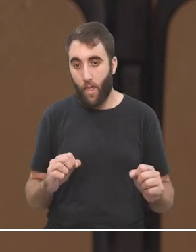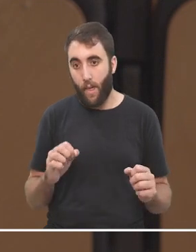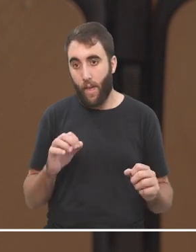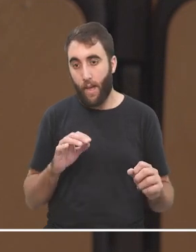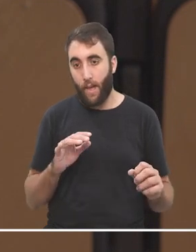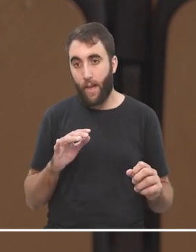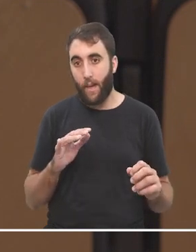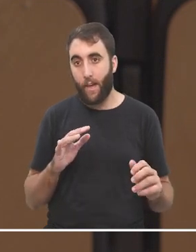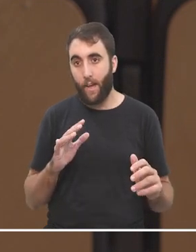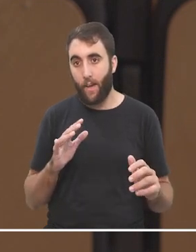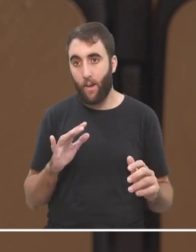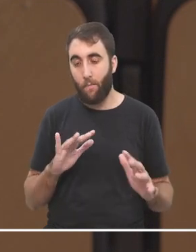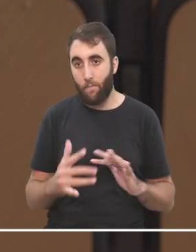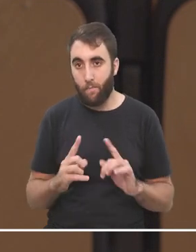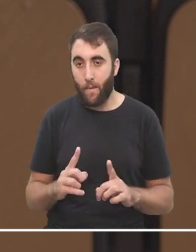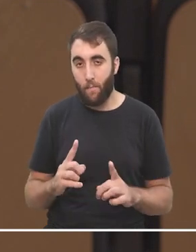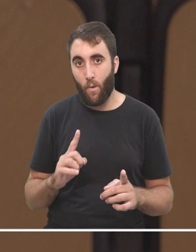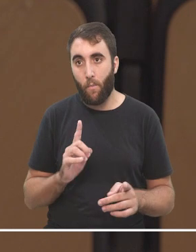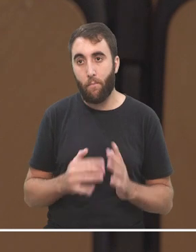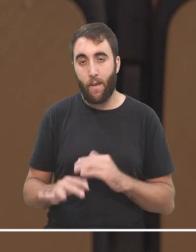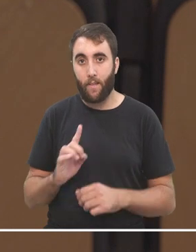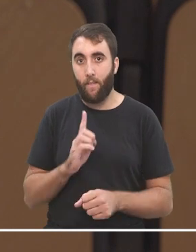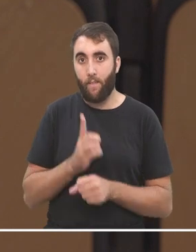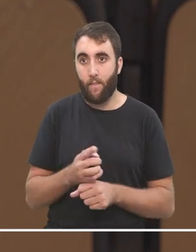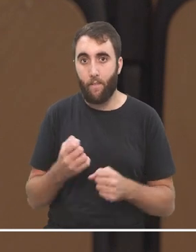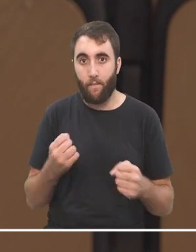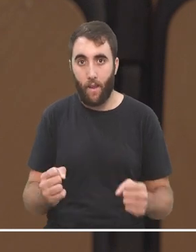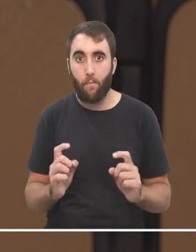tratado con la rigurosidad que merece.